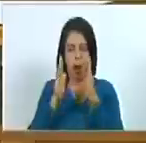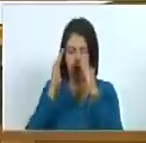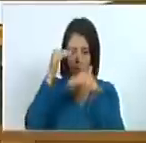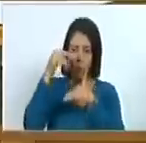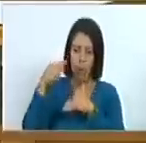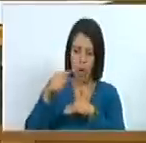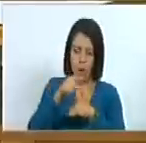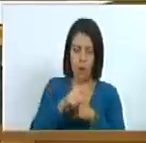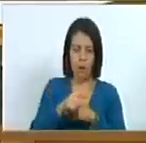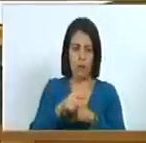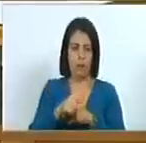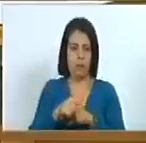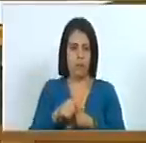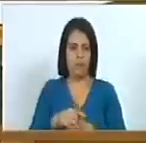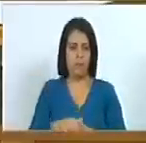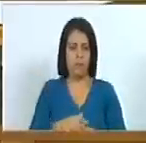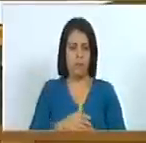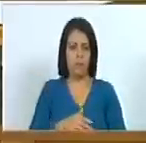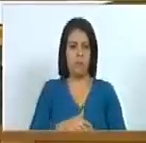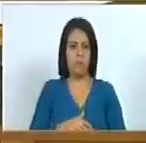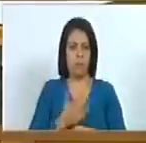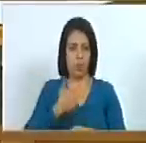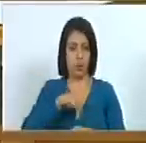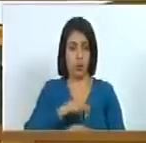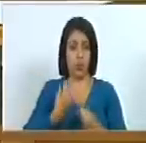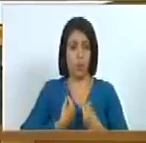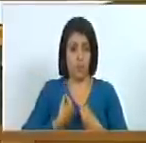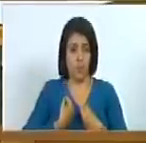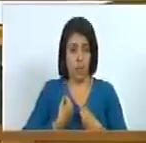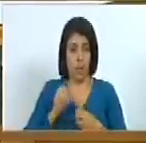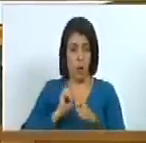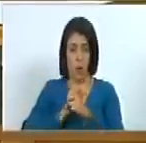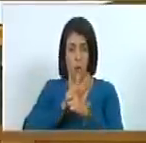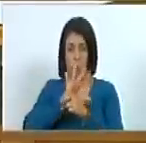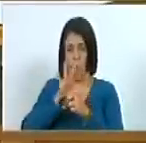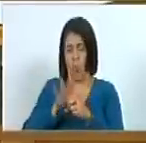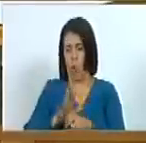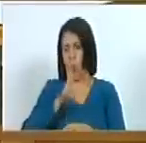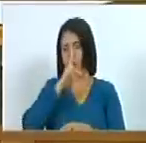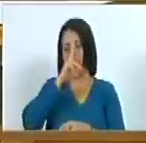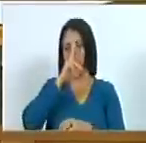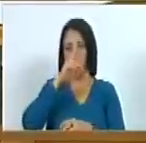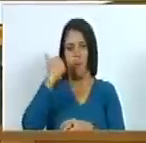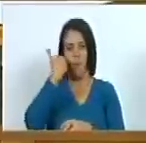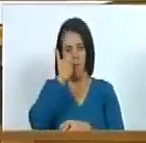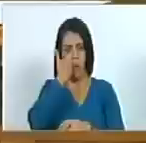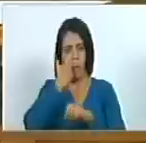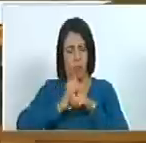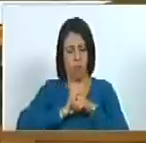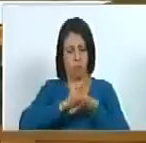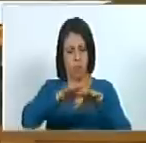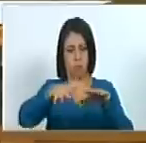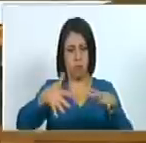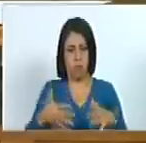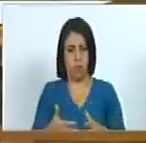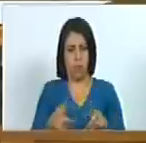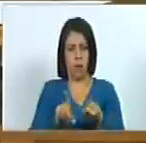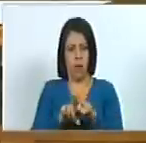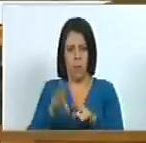atendido? Nosotros acabamos de vivir una pandemia pavorosa. ¿Y por qué Venezuela no corrió la misma